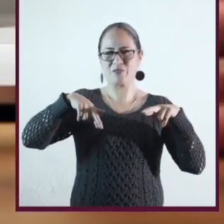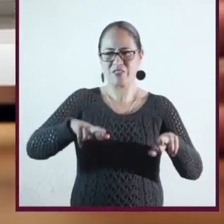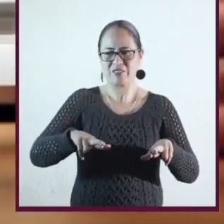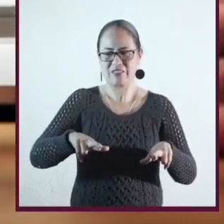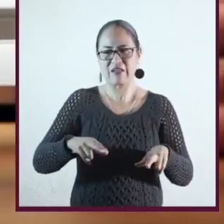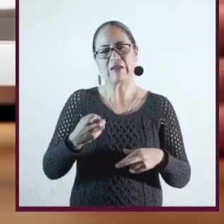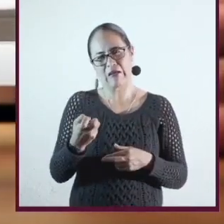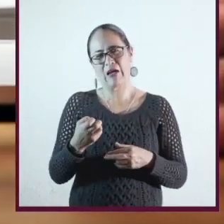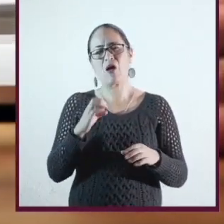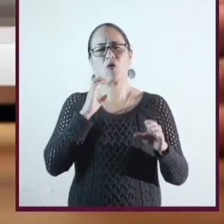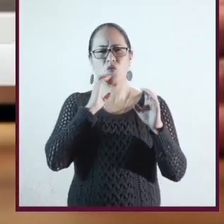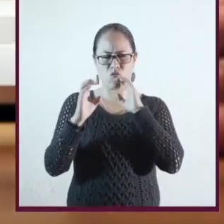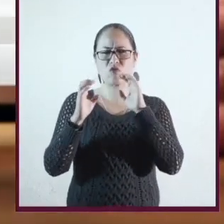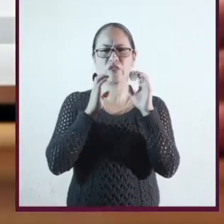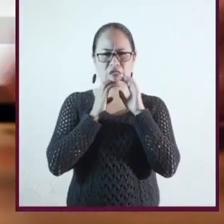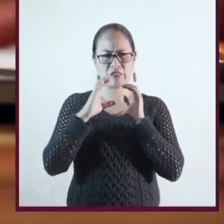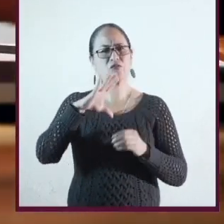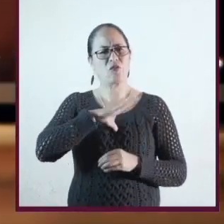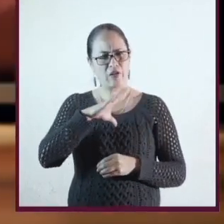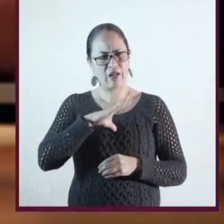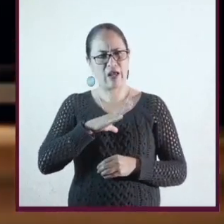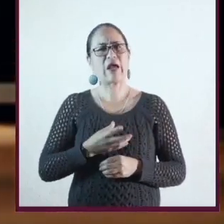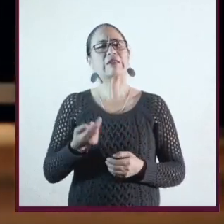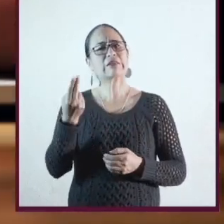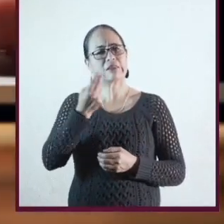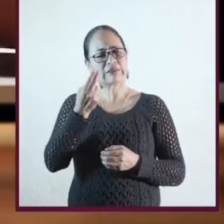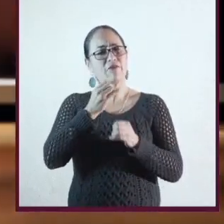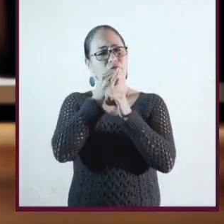los medios de comunicación, hay que usarlos con